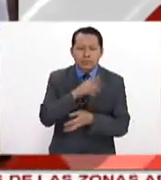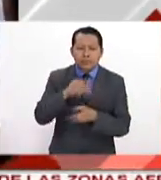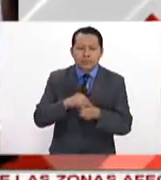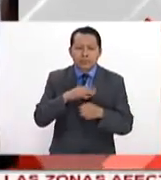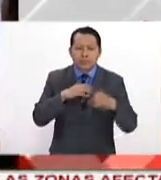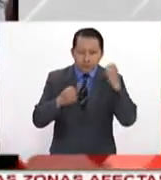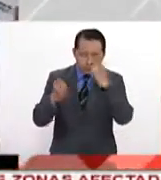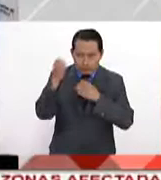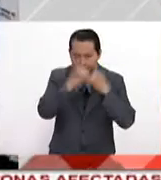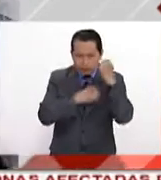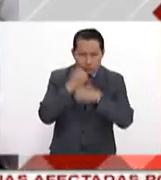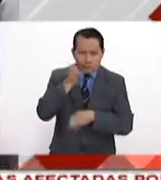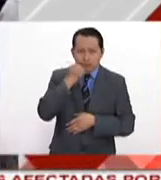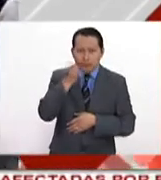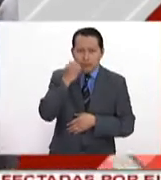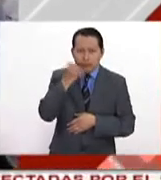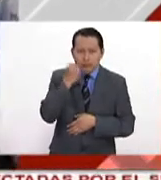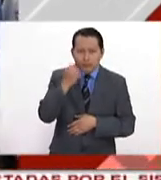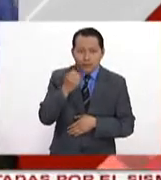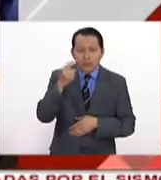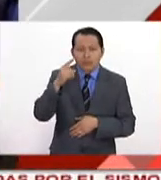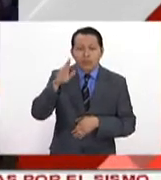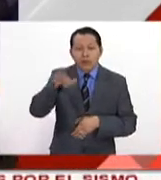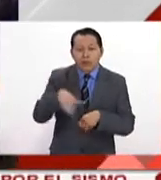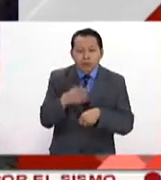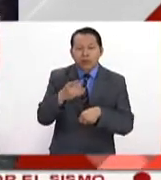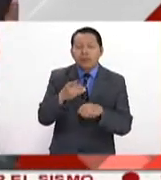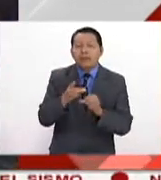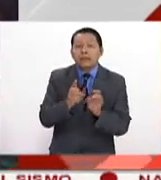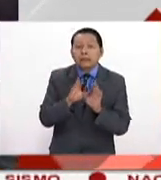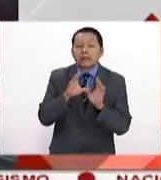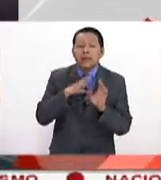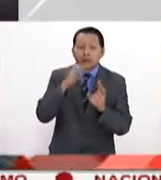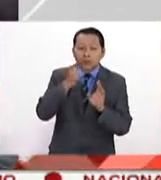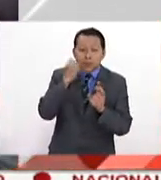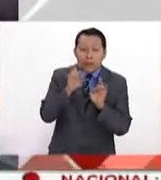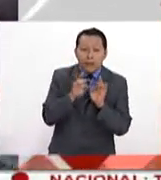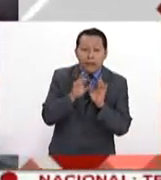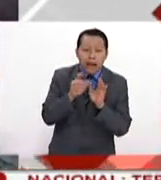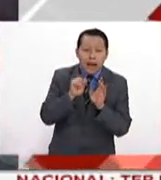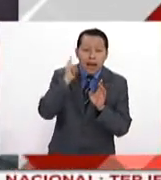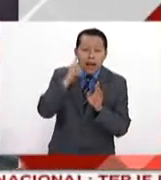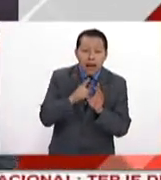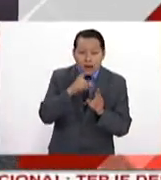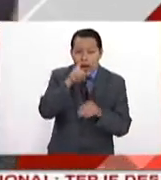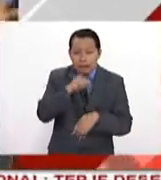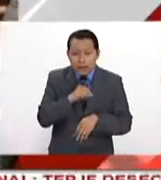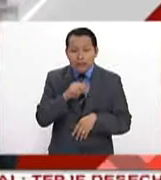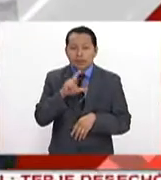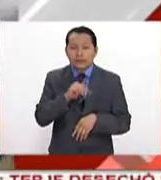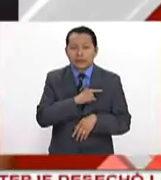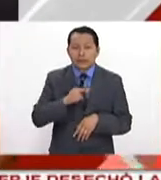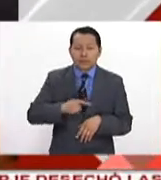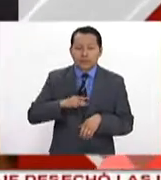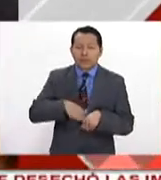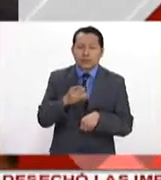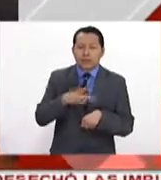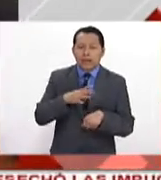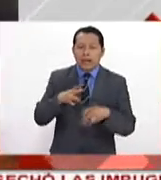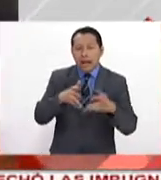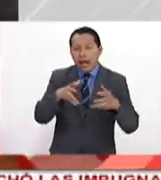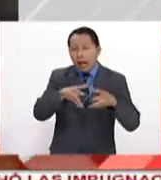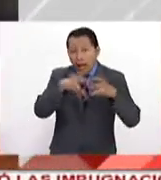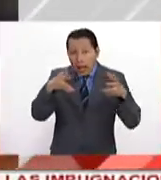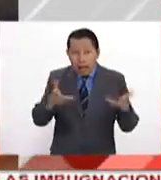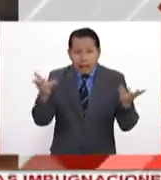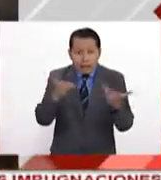evaluación de las escuelas, porque no quiero que regresemos y alguna escuela esté dañada y que ahí haya niños. Entonces, y como es muy amplio lo que tenemos que hacer en